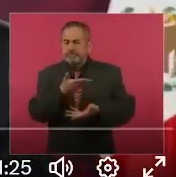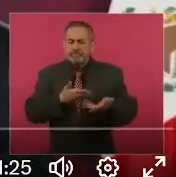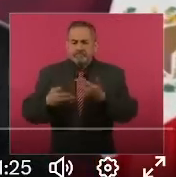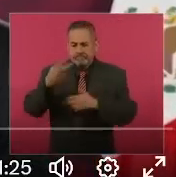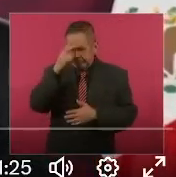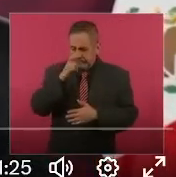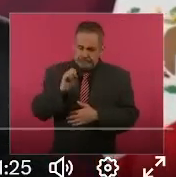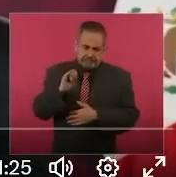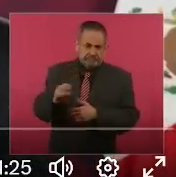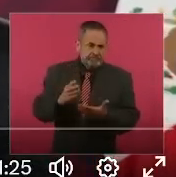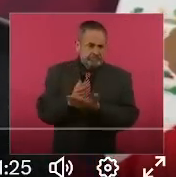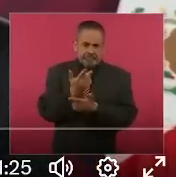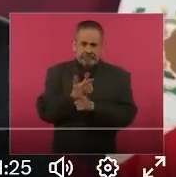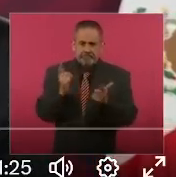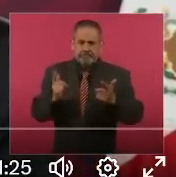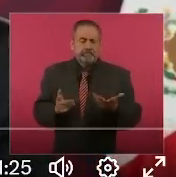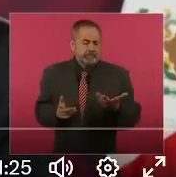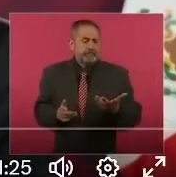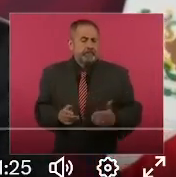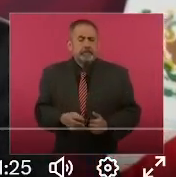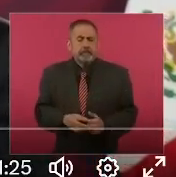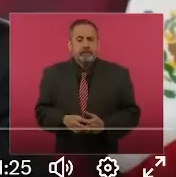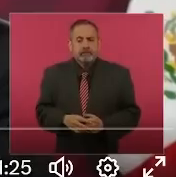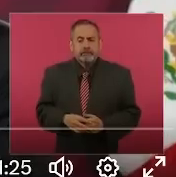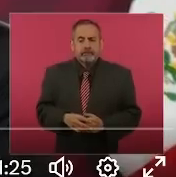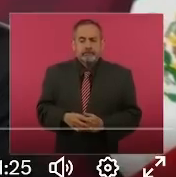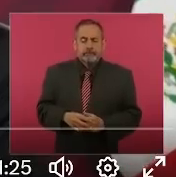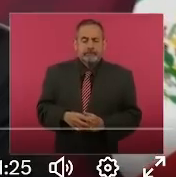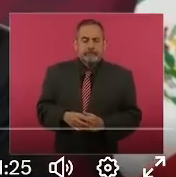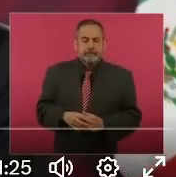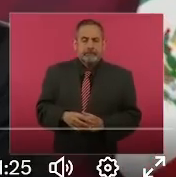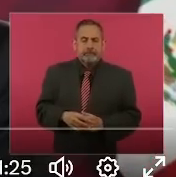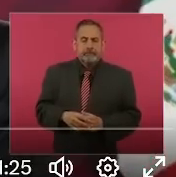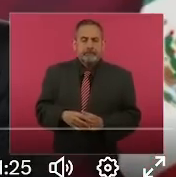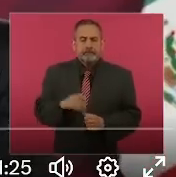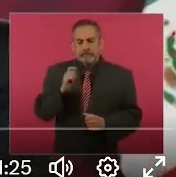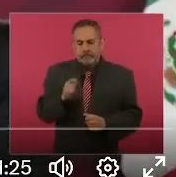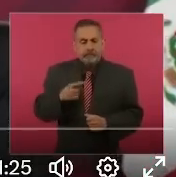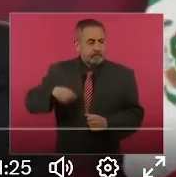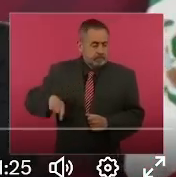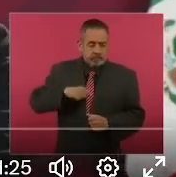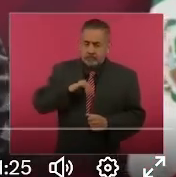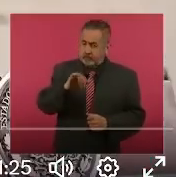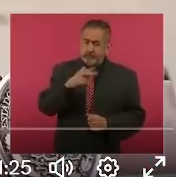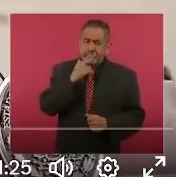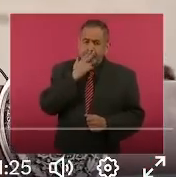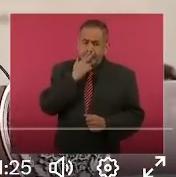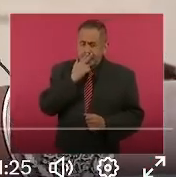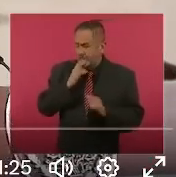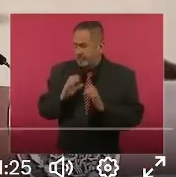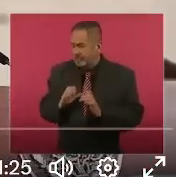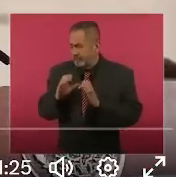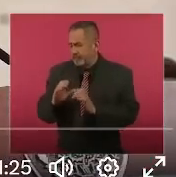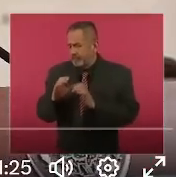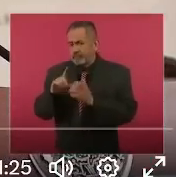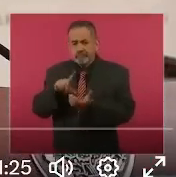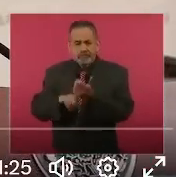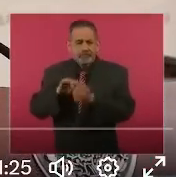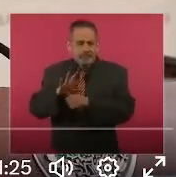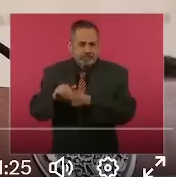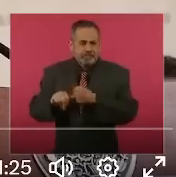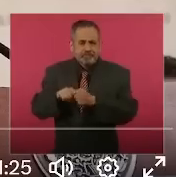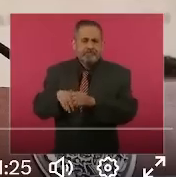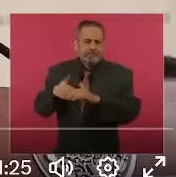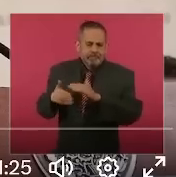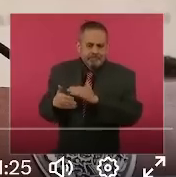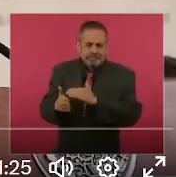porque entre otras cosas se está cuidando a la vaquita marina la Secretaría